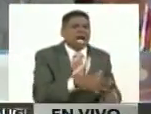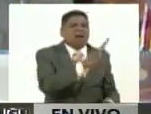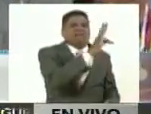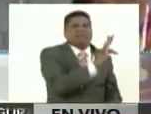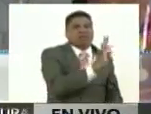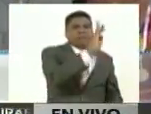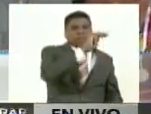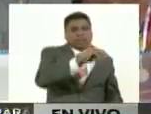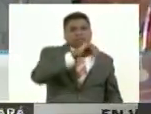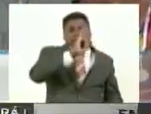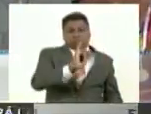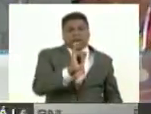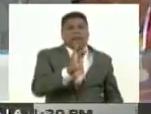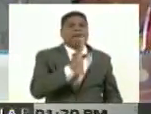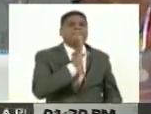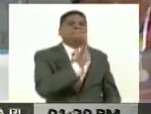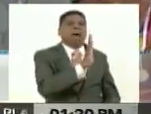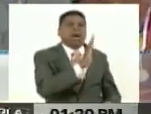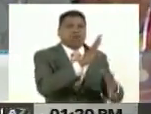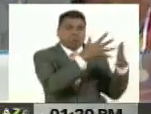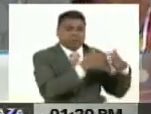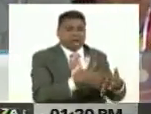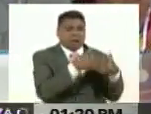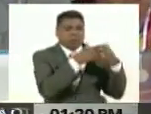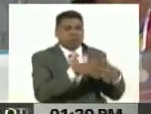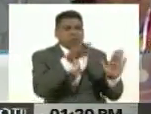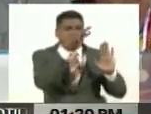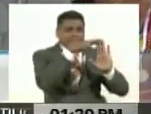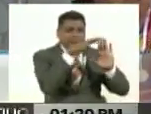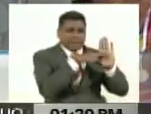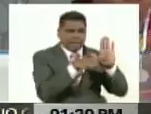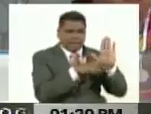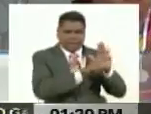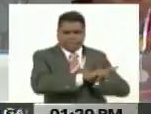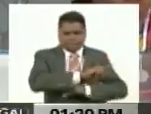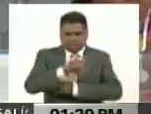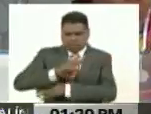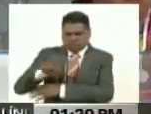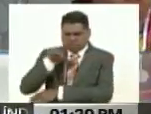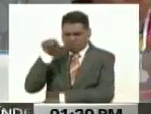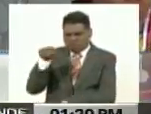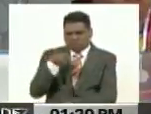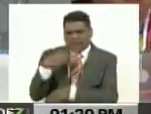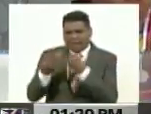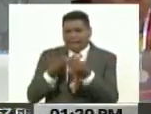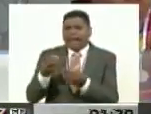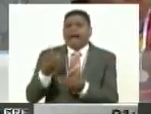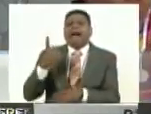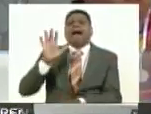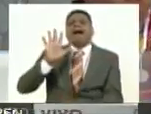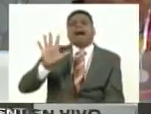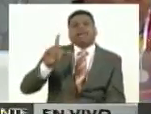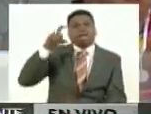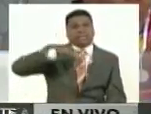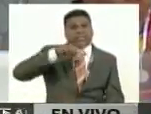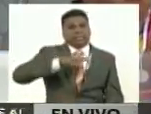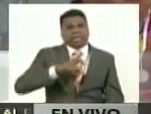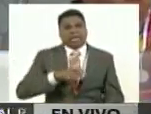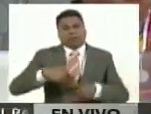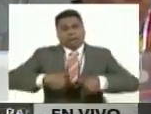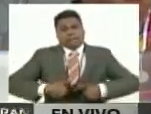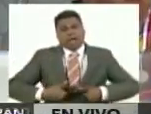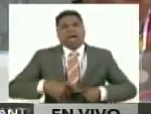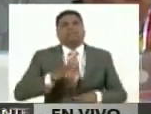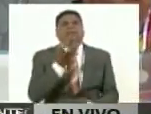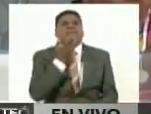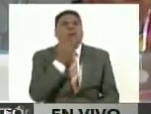Internacional era quien ponía las condiciones y las reglas aquí en Venezuela. era necesario y obligante. Quien no fuera